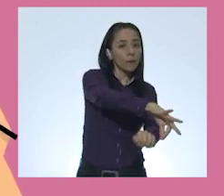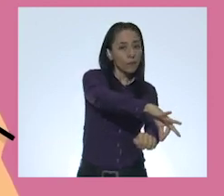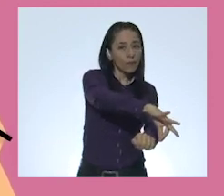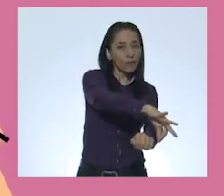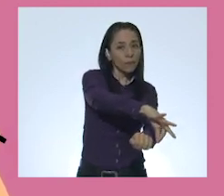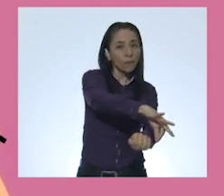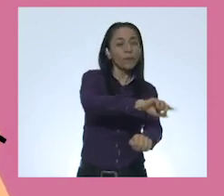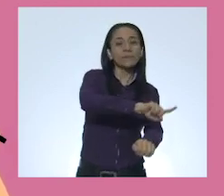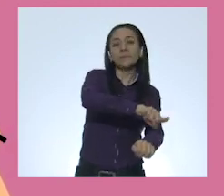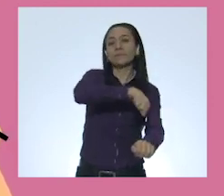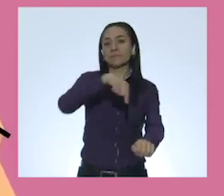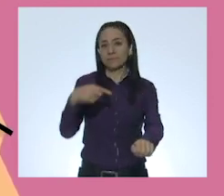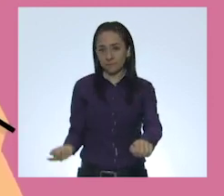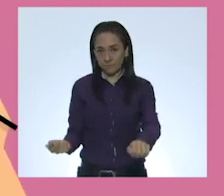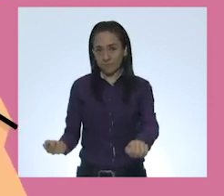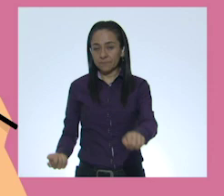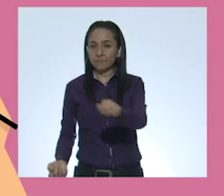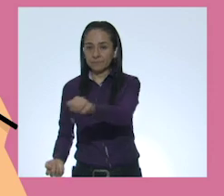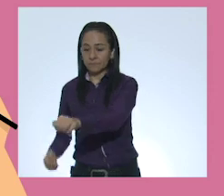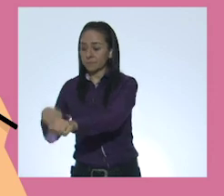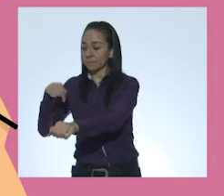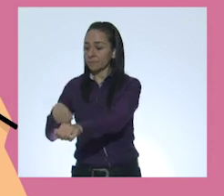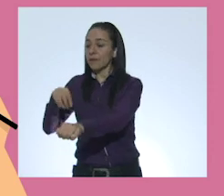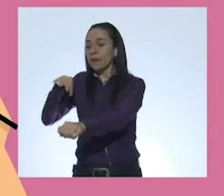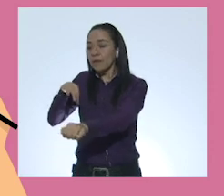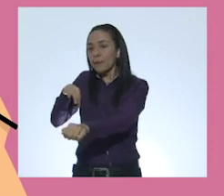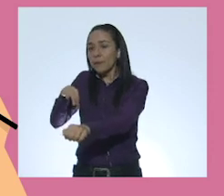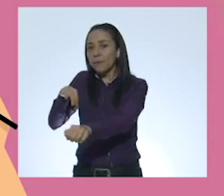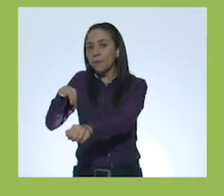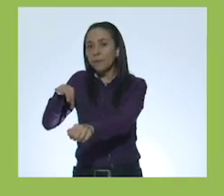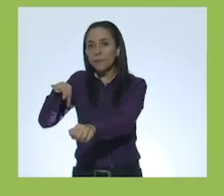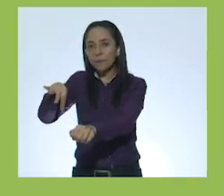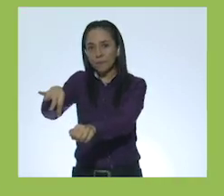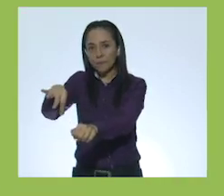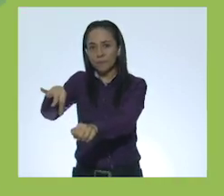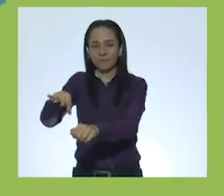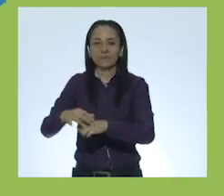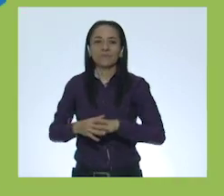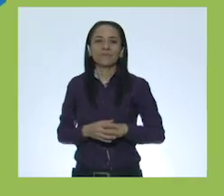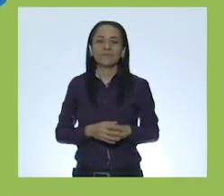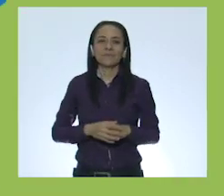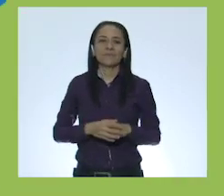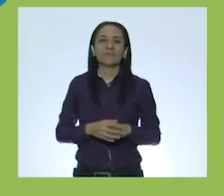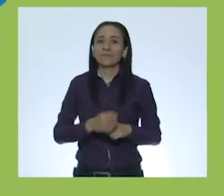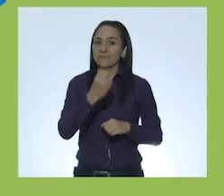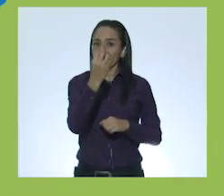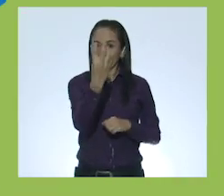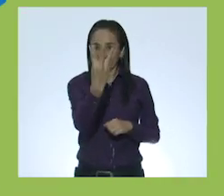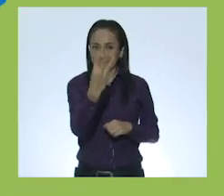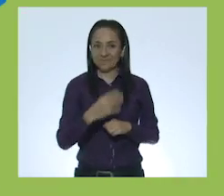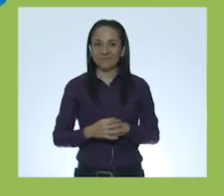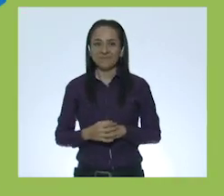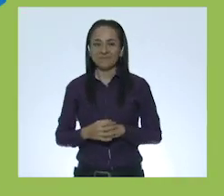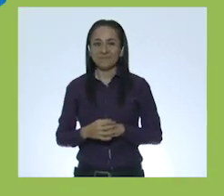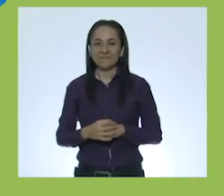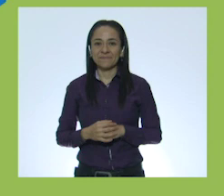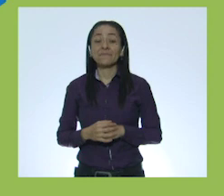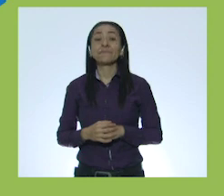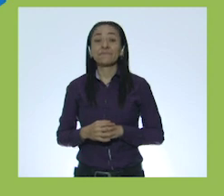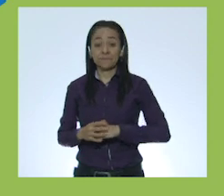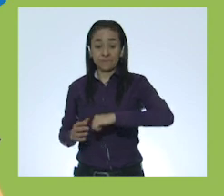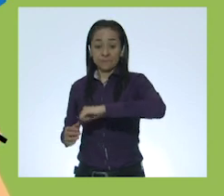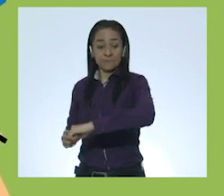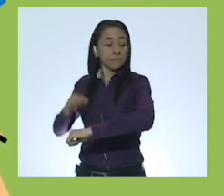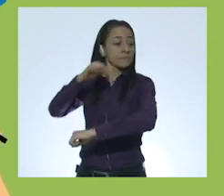arriba. Repite el paso anterior del otro lado de la playera. 3. Traza la línea